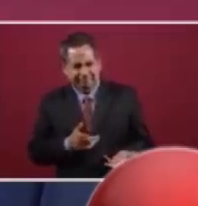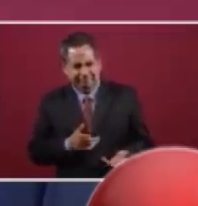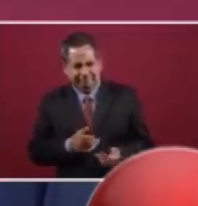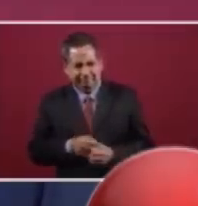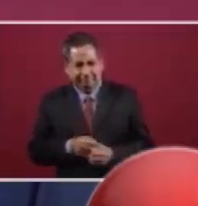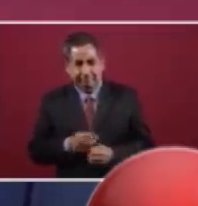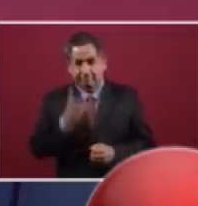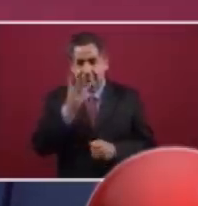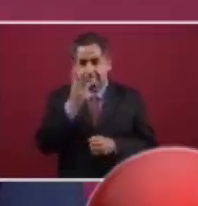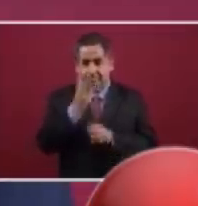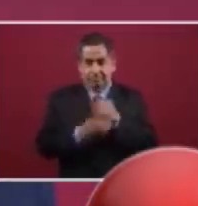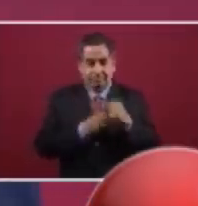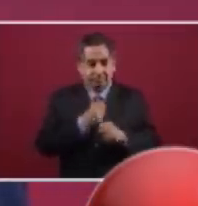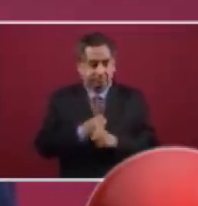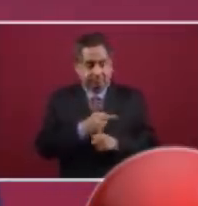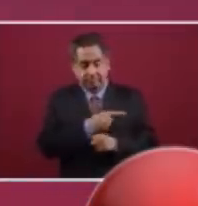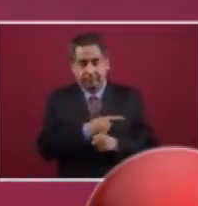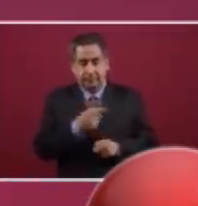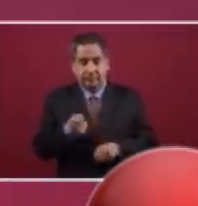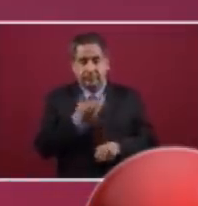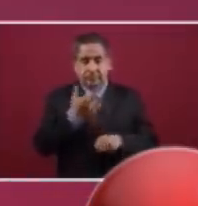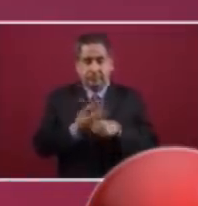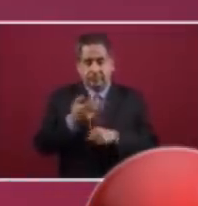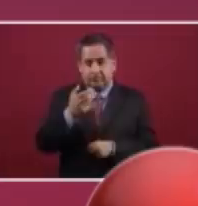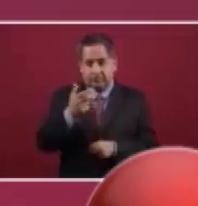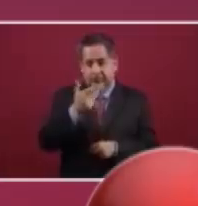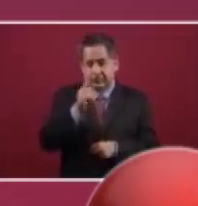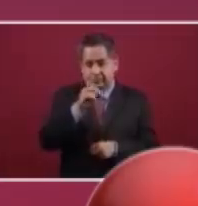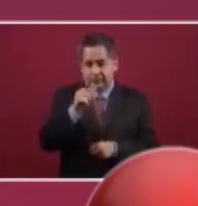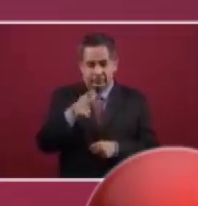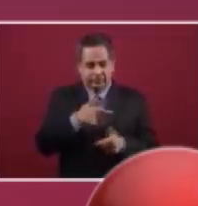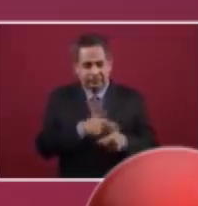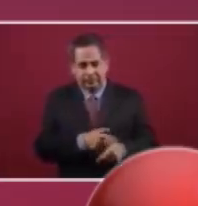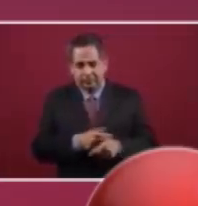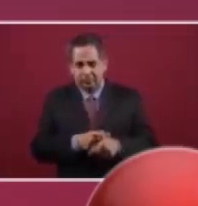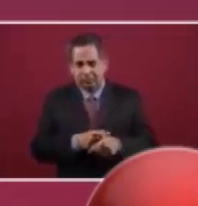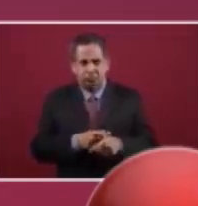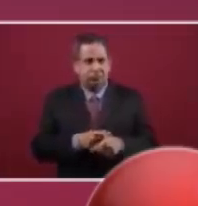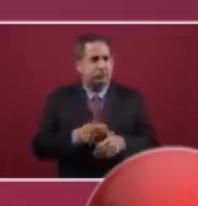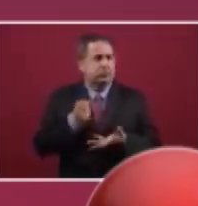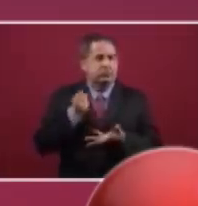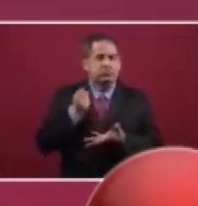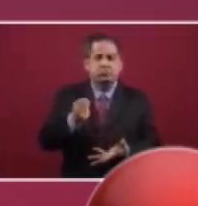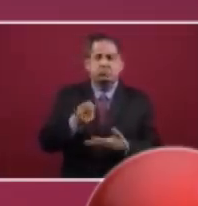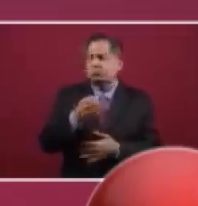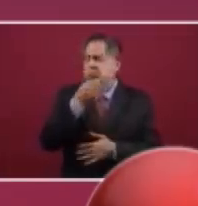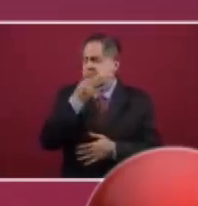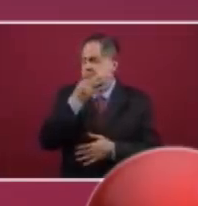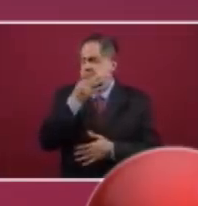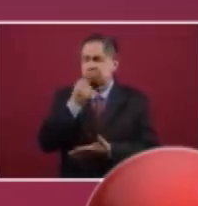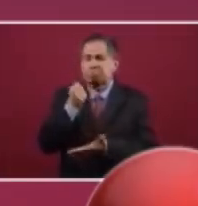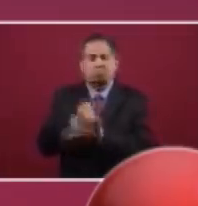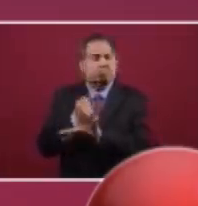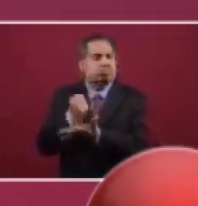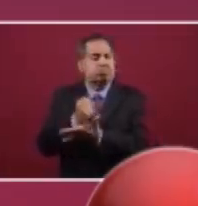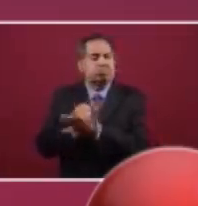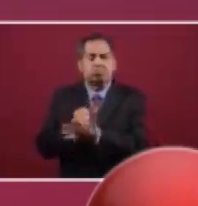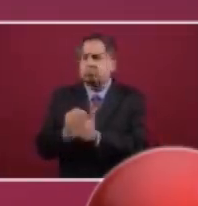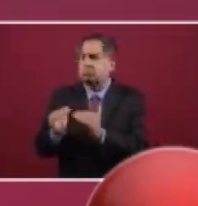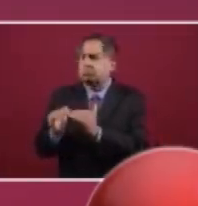3 años que fue secretario de Hacienda, sacó el presupuesto por unanimidad.